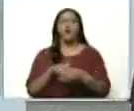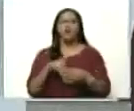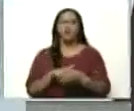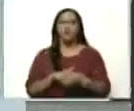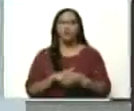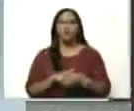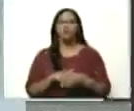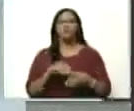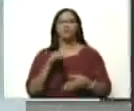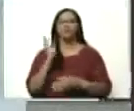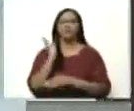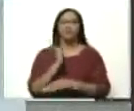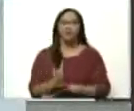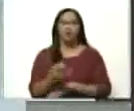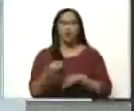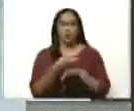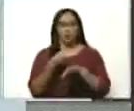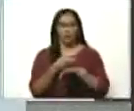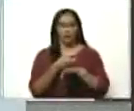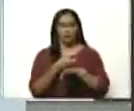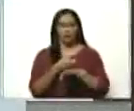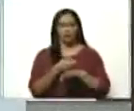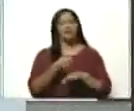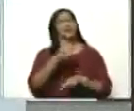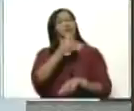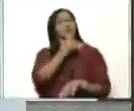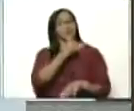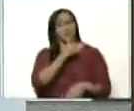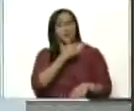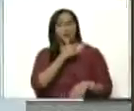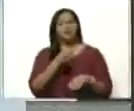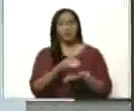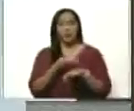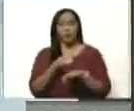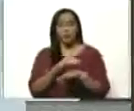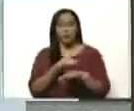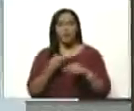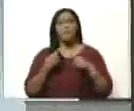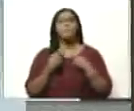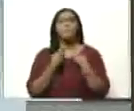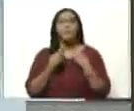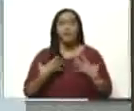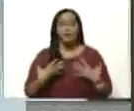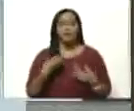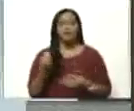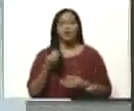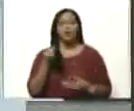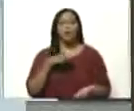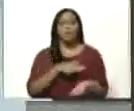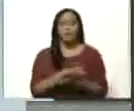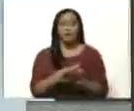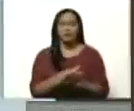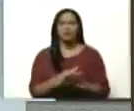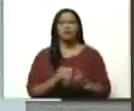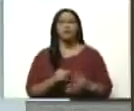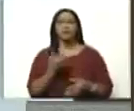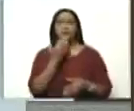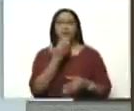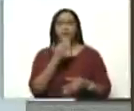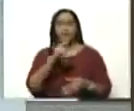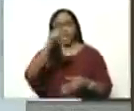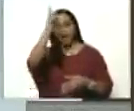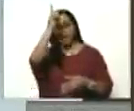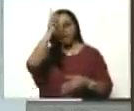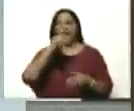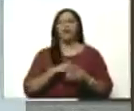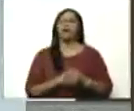los gobernantes. Quienes gobiernan pierden, como ocurrió recientemente en Alemania,